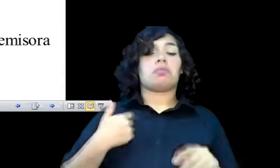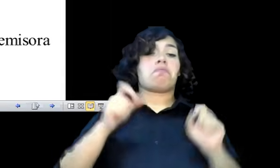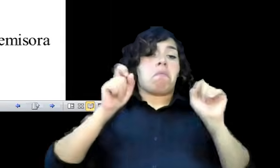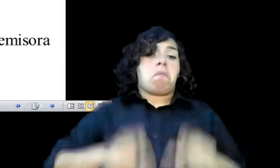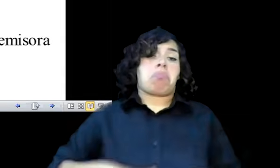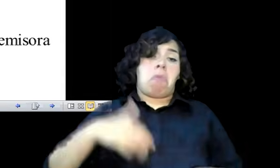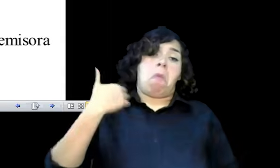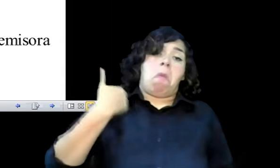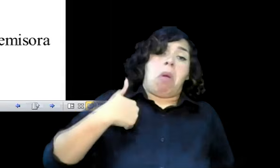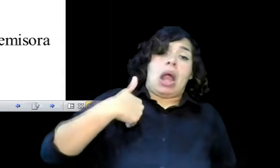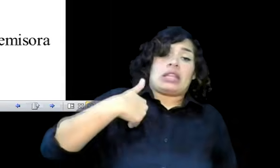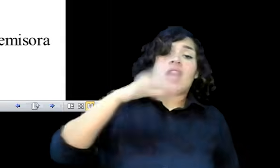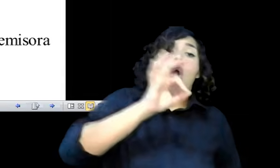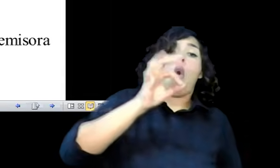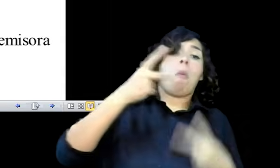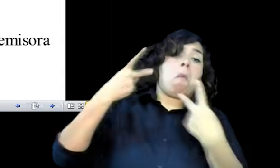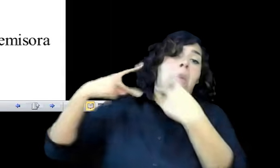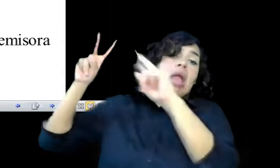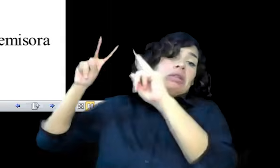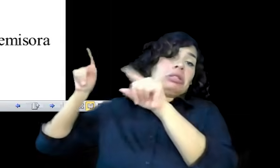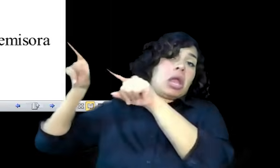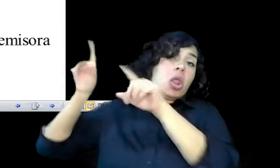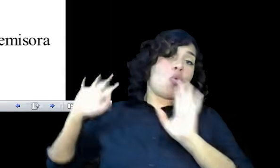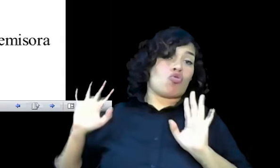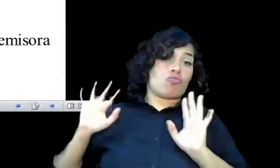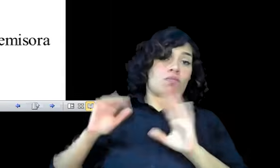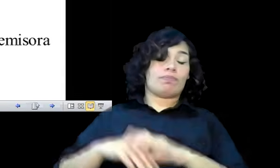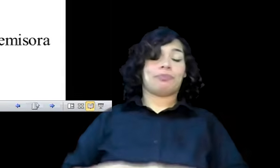del país o del exterior.